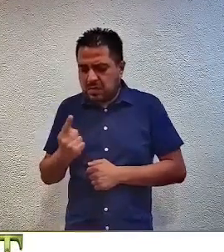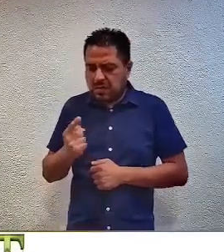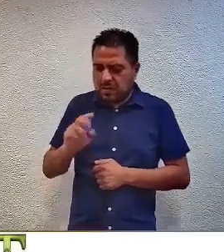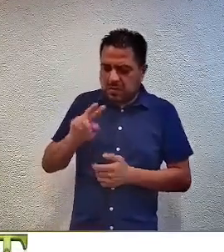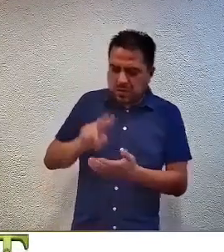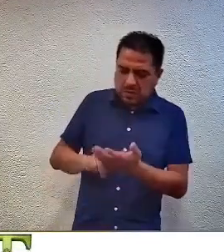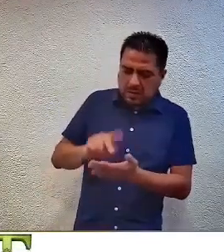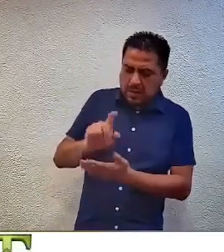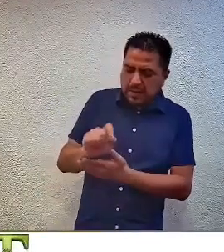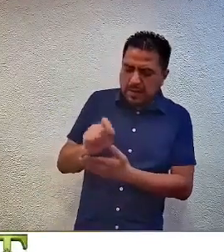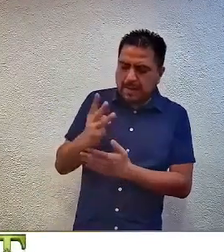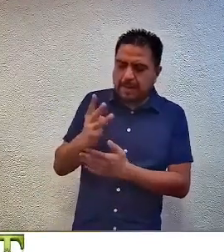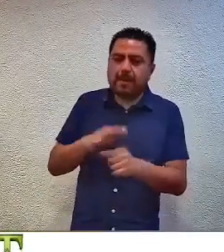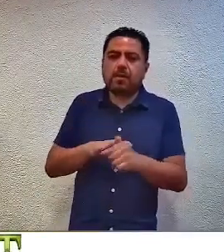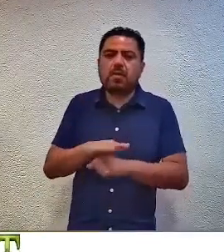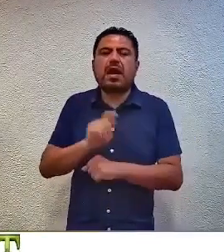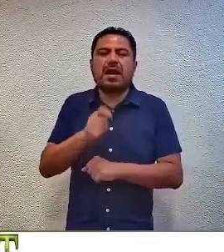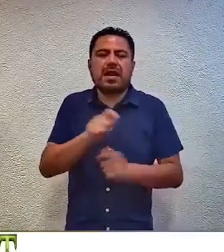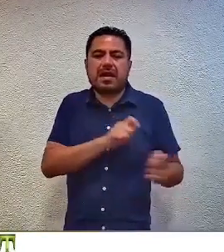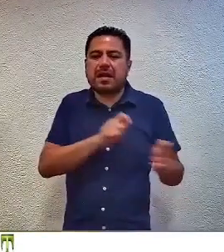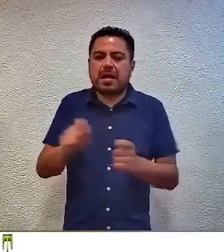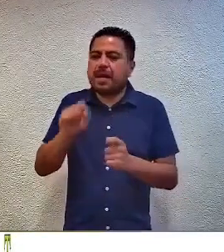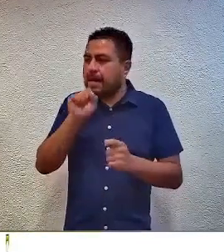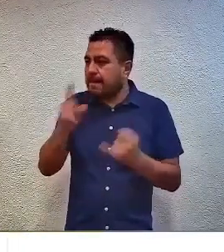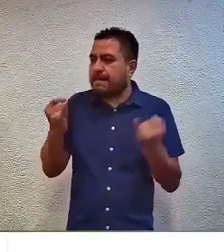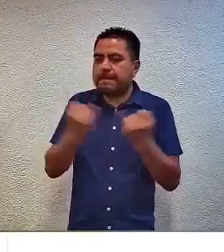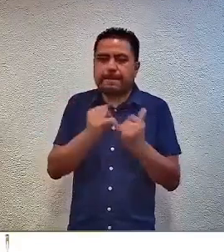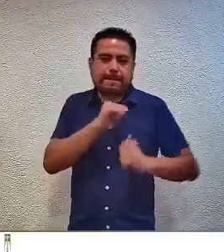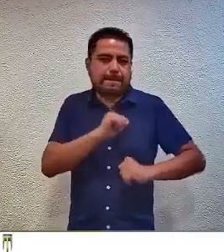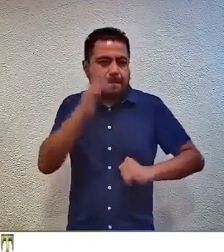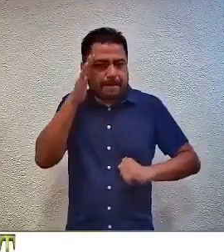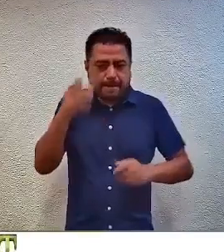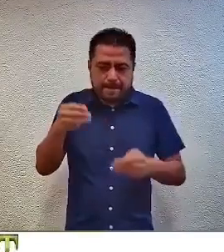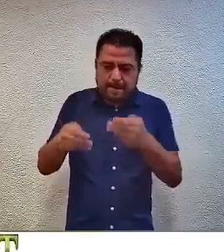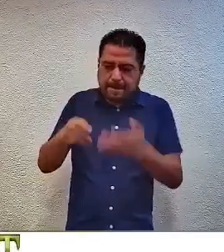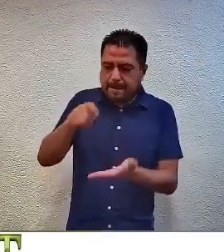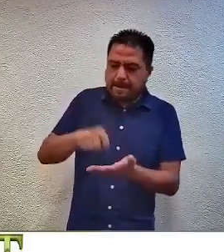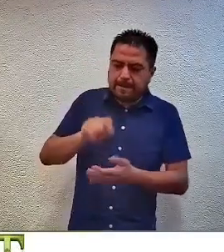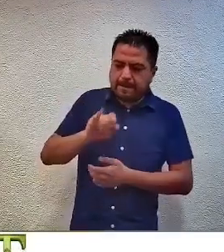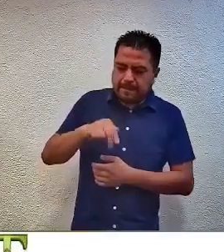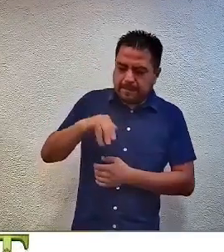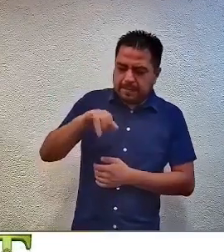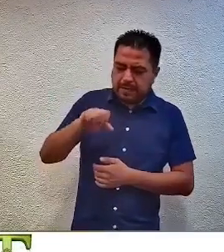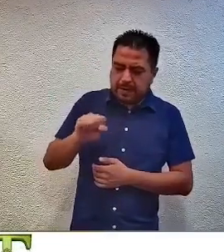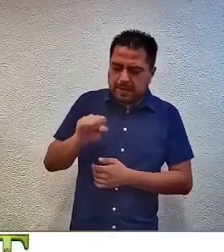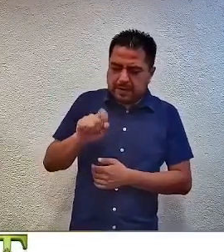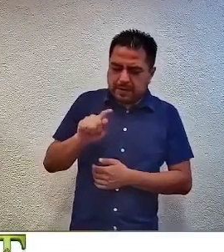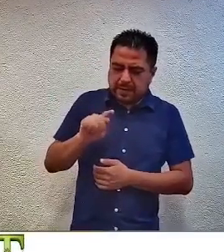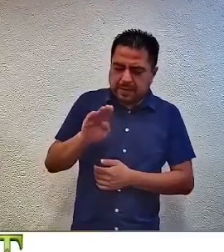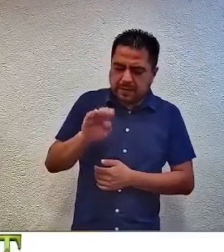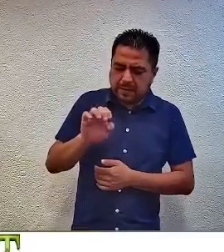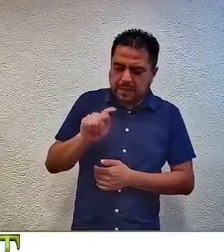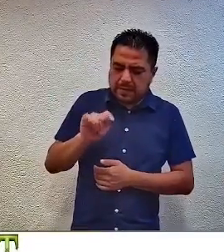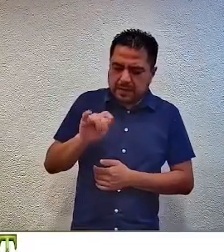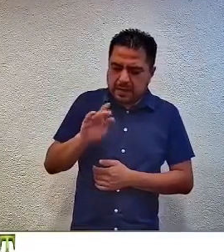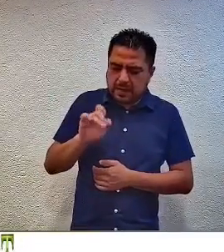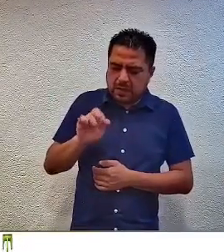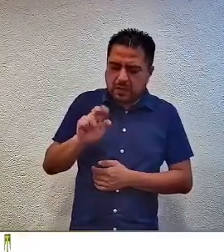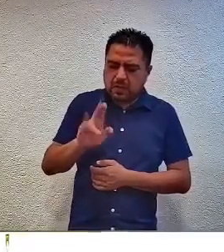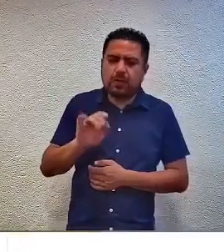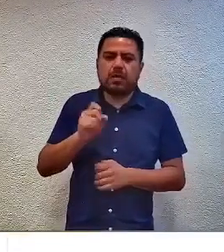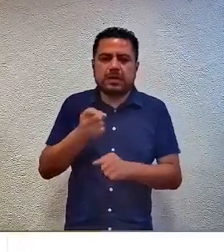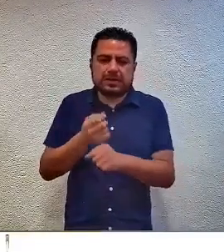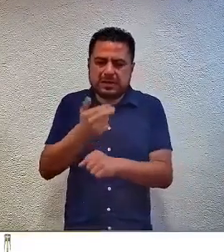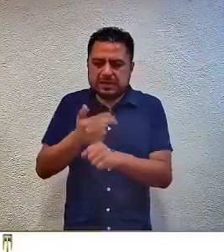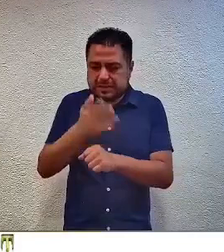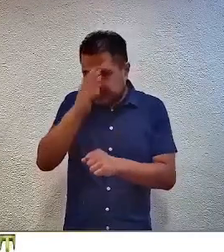TE/IE/001/2023, el cual también fue turnado a la ponencia a cargo del magistrado José Inés Betancourt Salgado. Por lo tanto, solicito al secretario